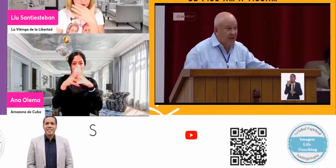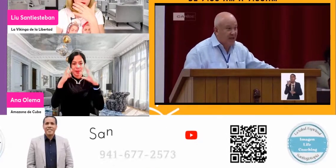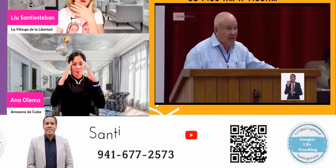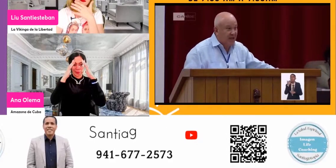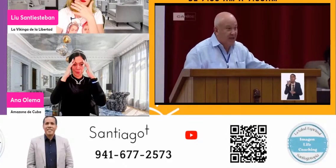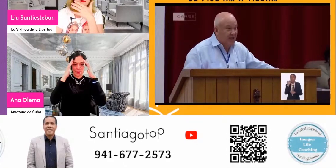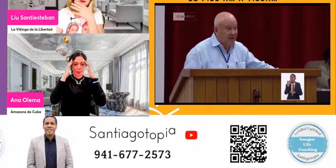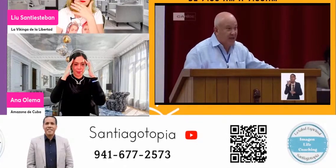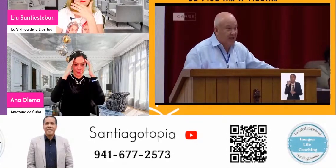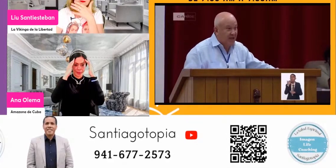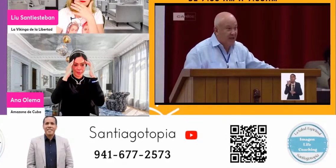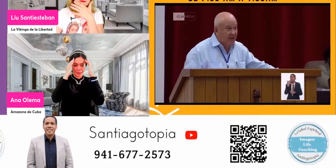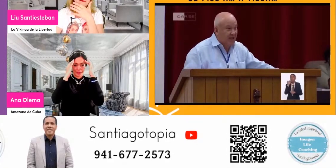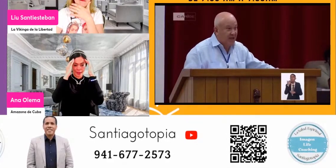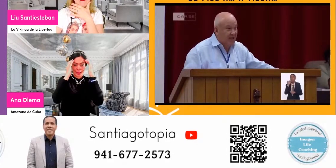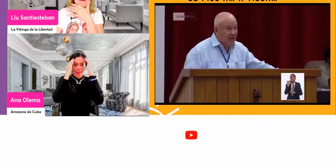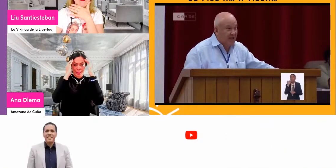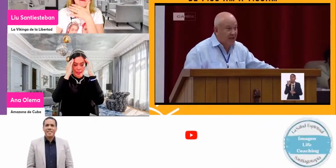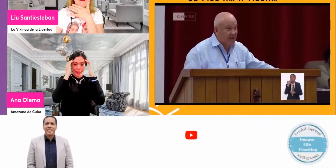A ver.